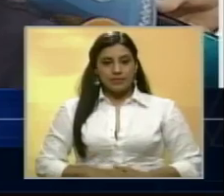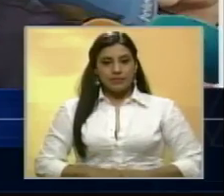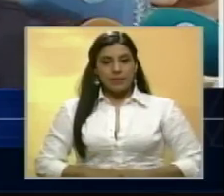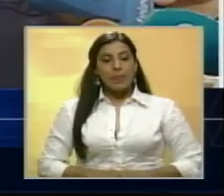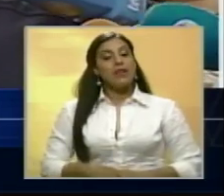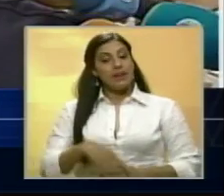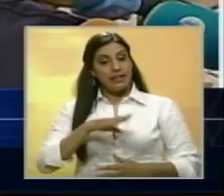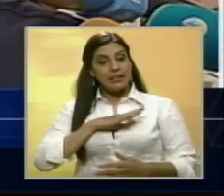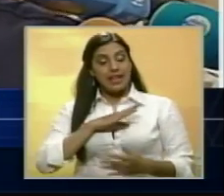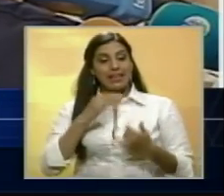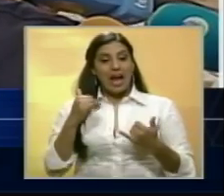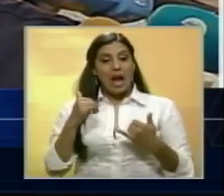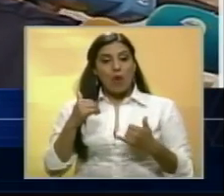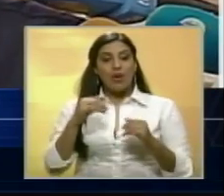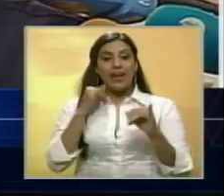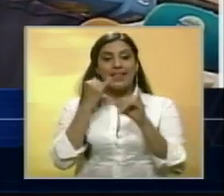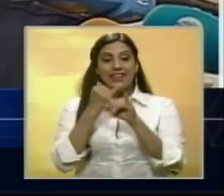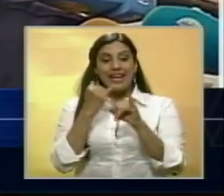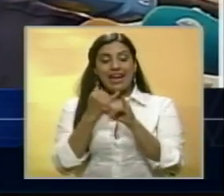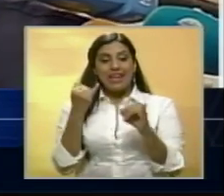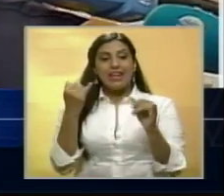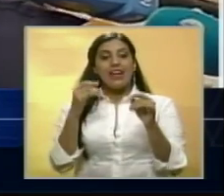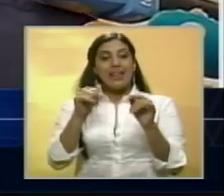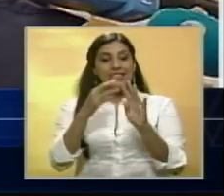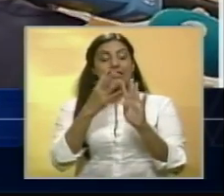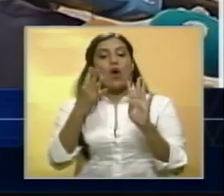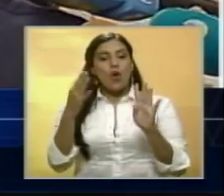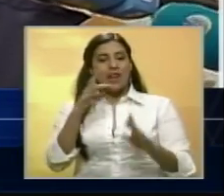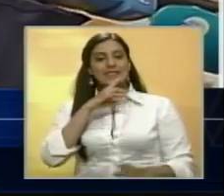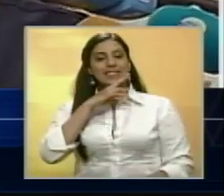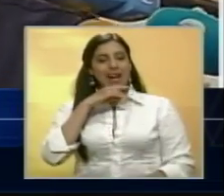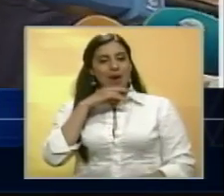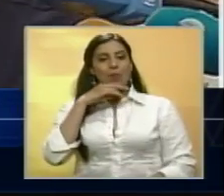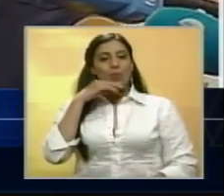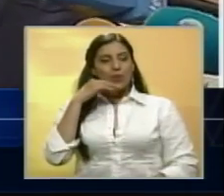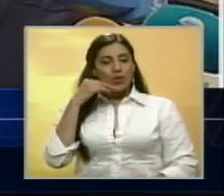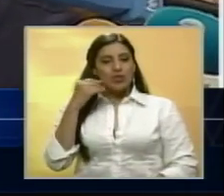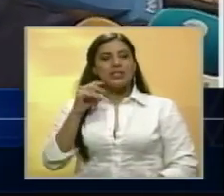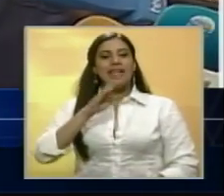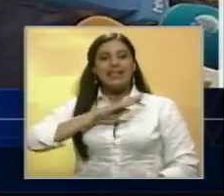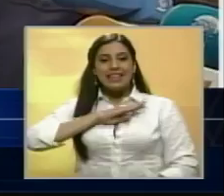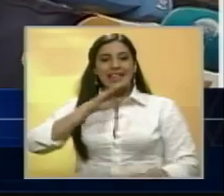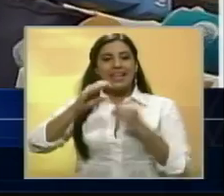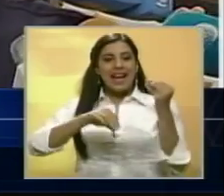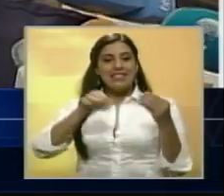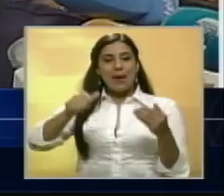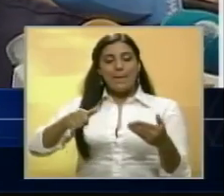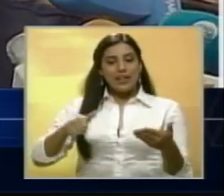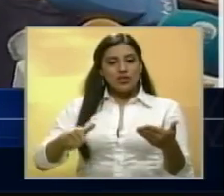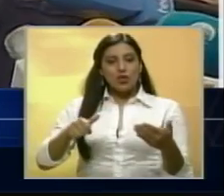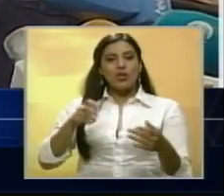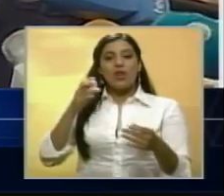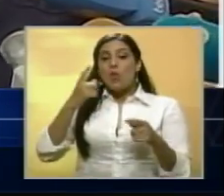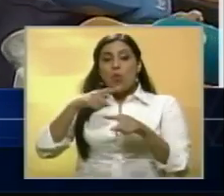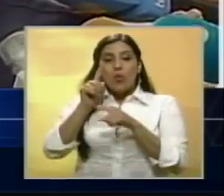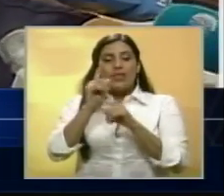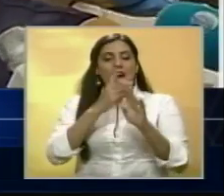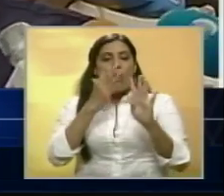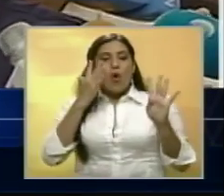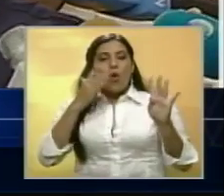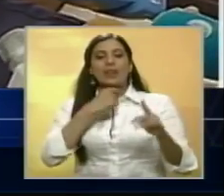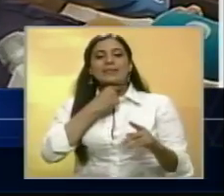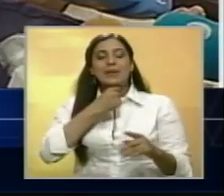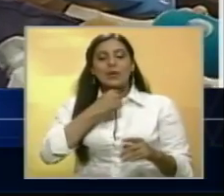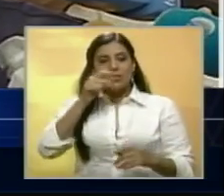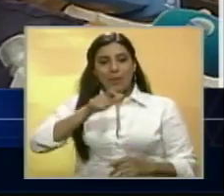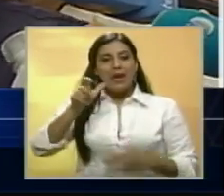Lo colocábamos ahora en las redes. Estas sí son las colas sabrosas que queremos hacer los venezolanos. Esta es la única cola sabrosa que